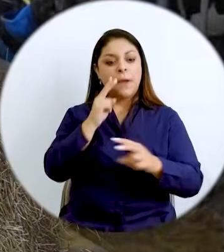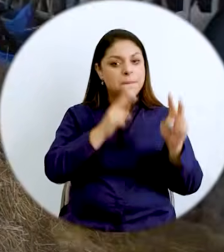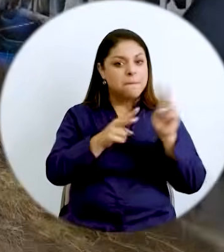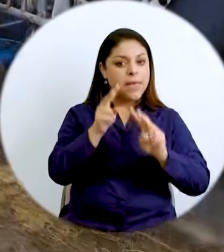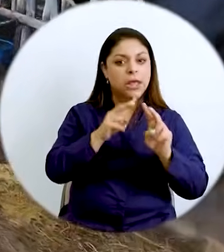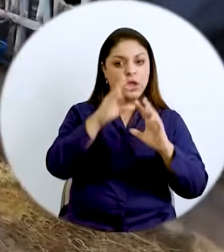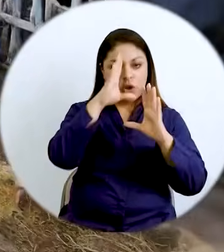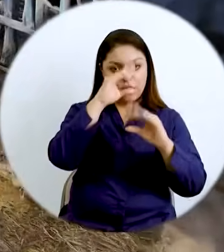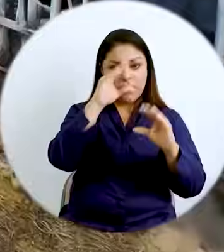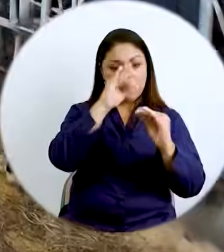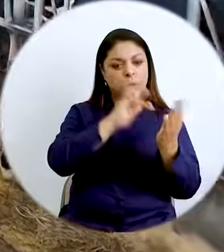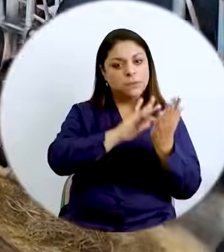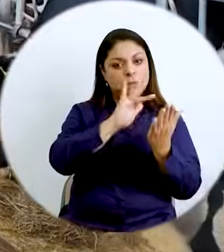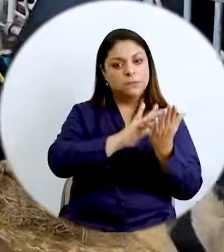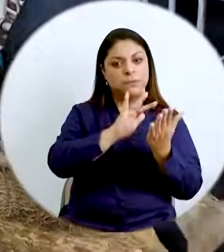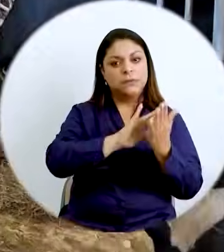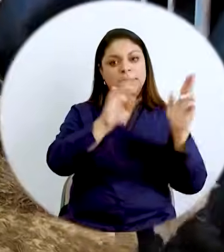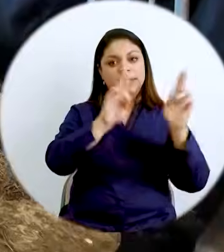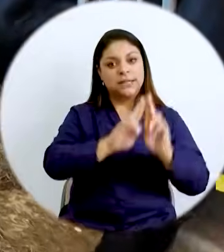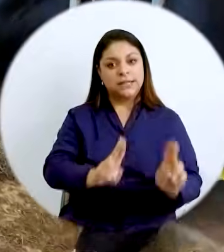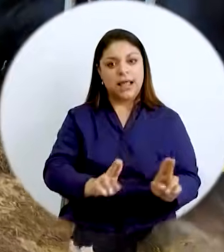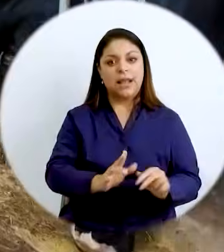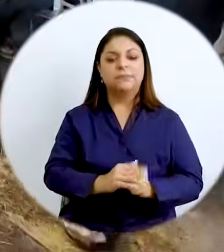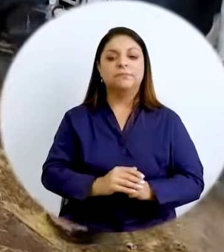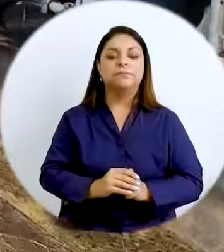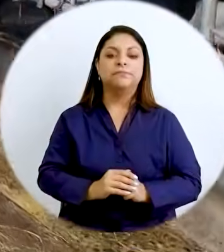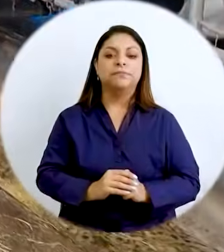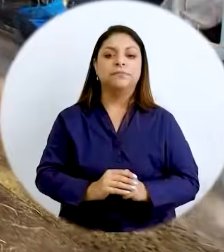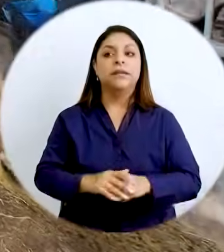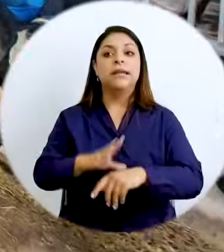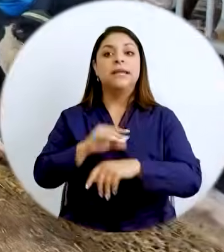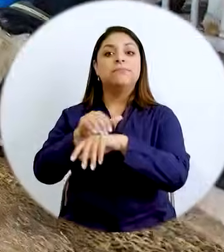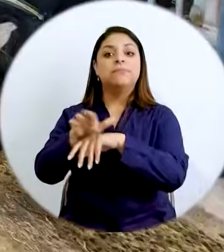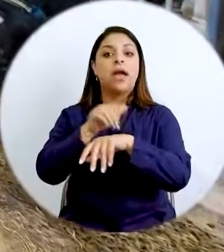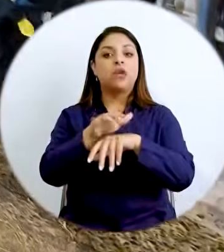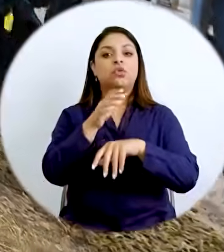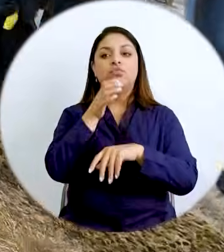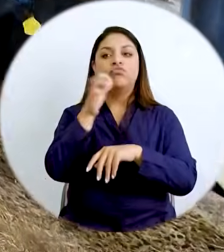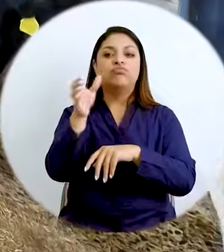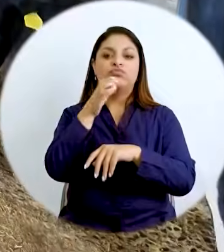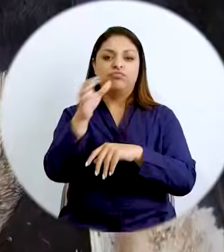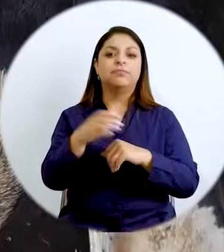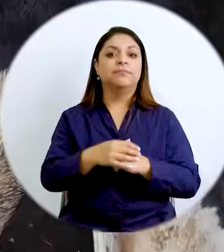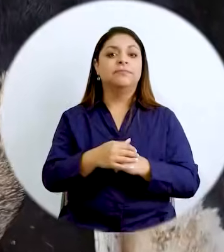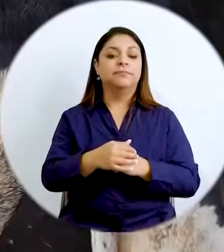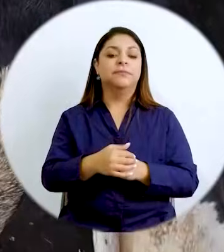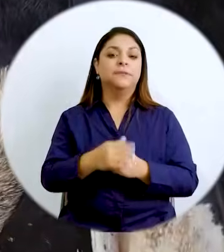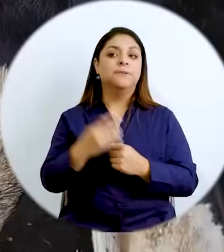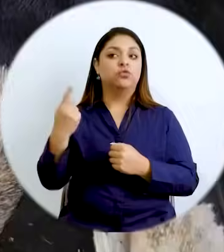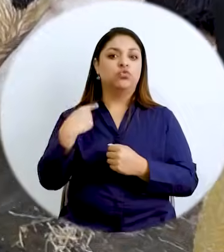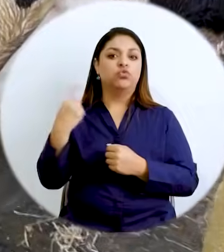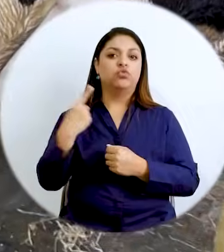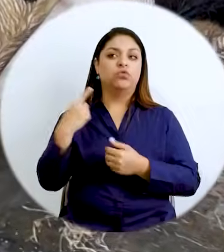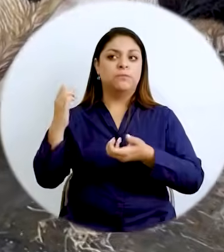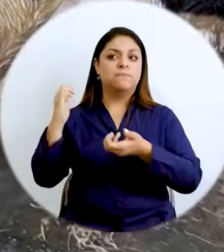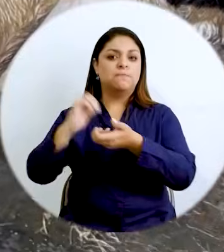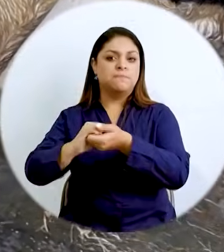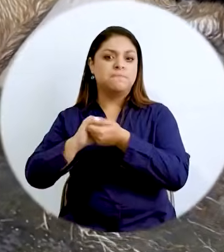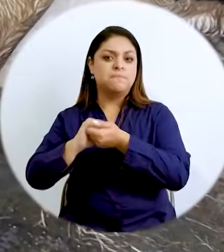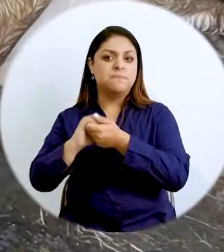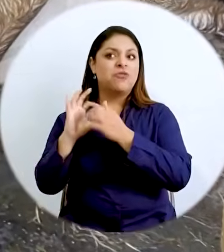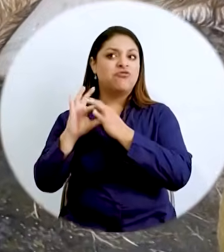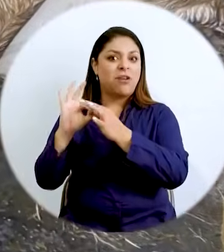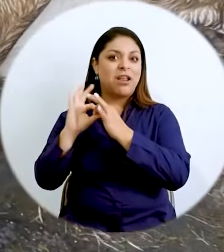viendo reportes, digitalizando y enviando recomendaciones. Tenemos una relación cercana con